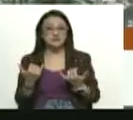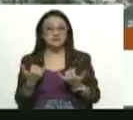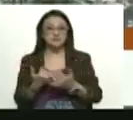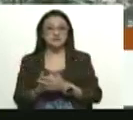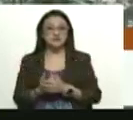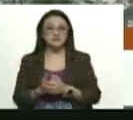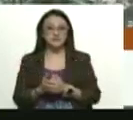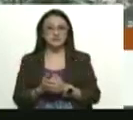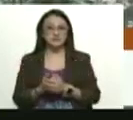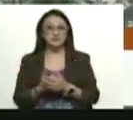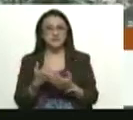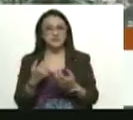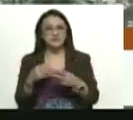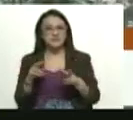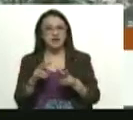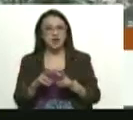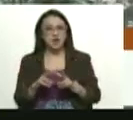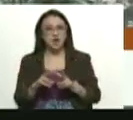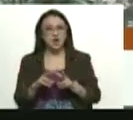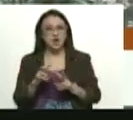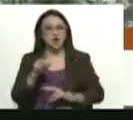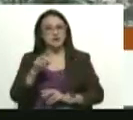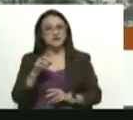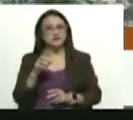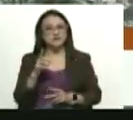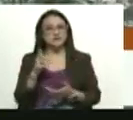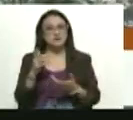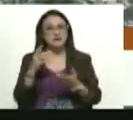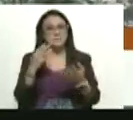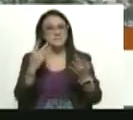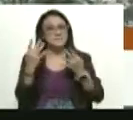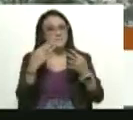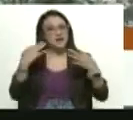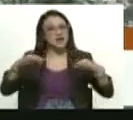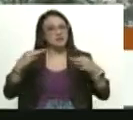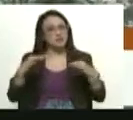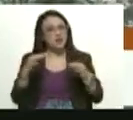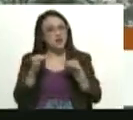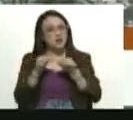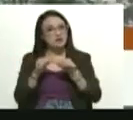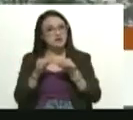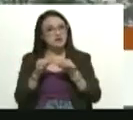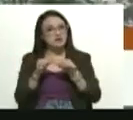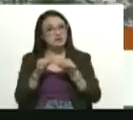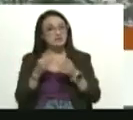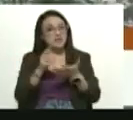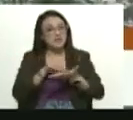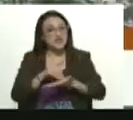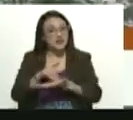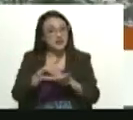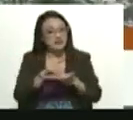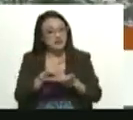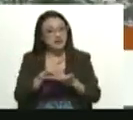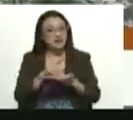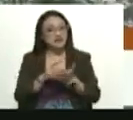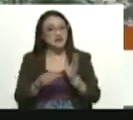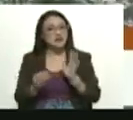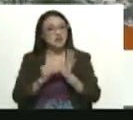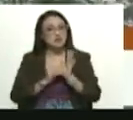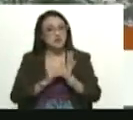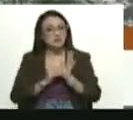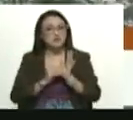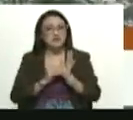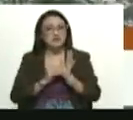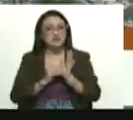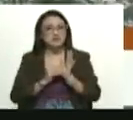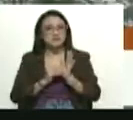relieve y en valor el bosque significa no solo mantener su dignidad y recobrar su dignidad, sino